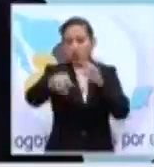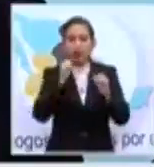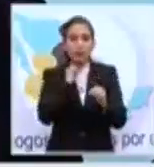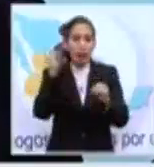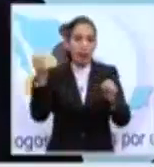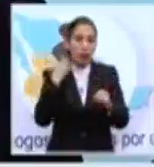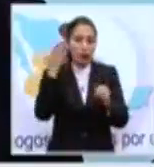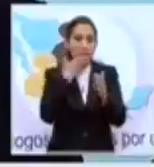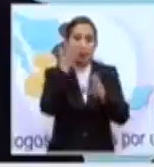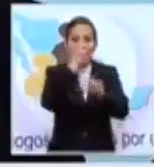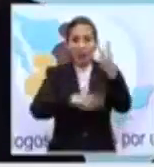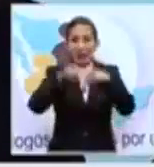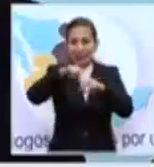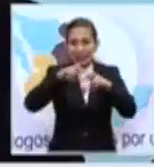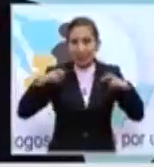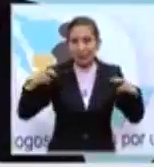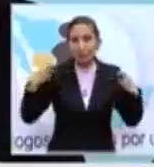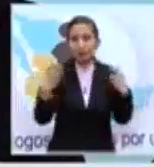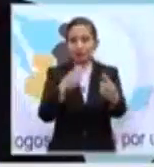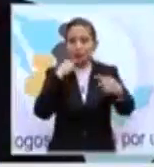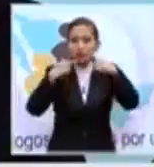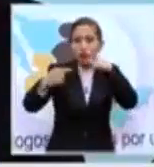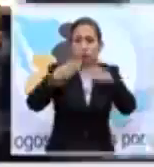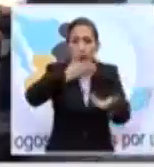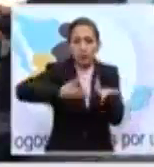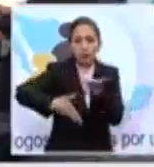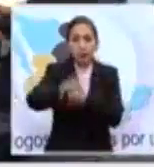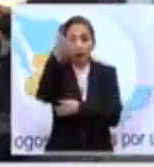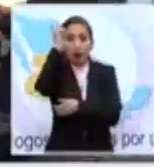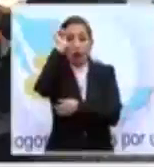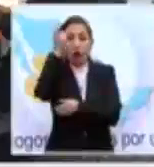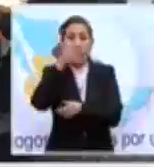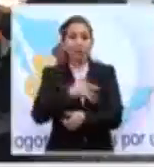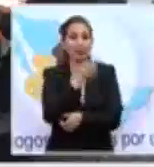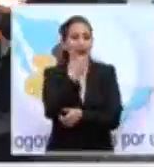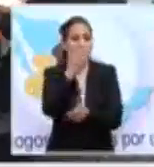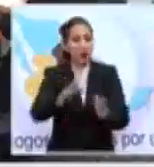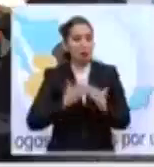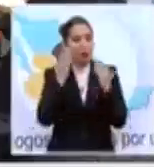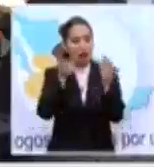ponentes, bienvenidos a esta mesa de diálogo. Esperamos que se sientan en